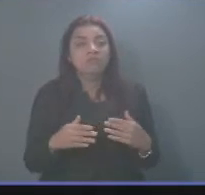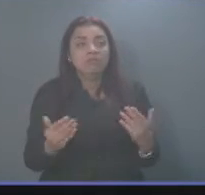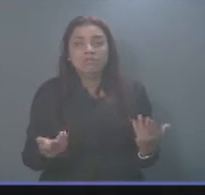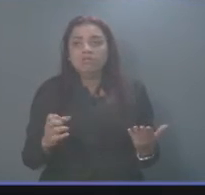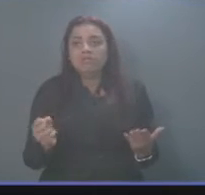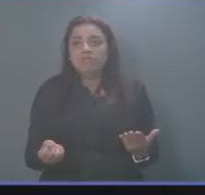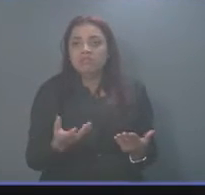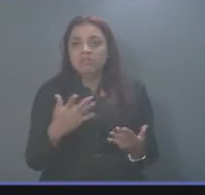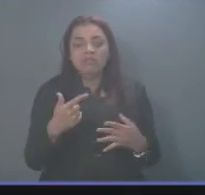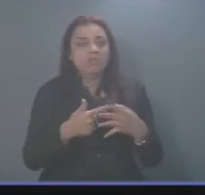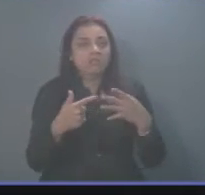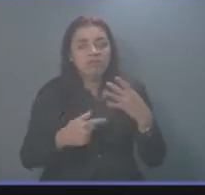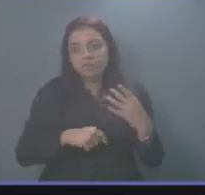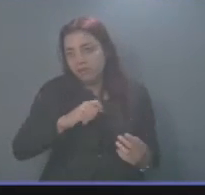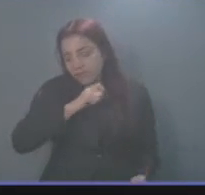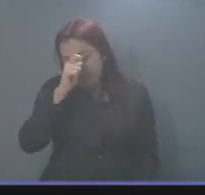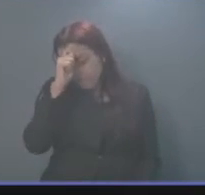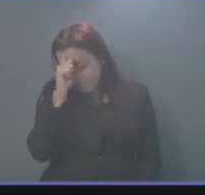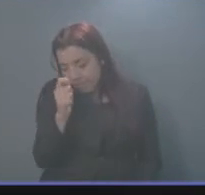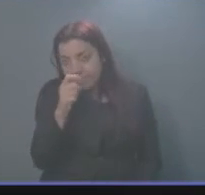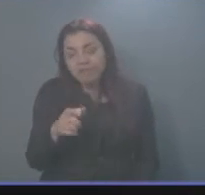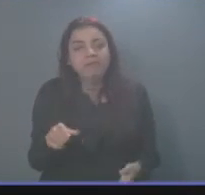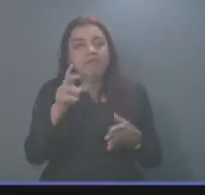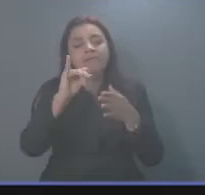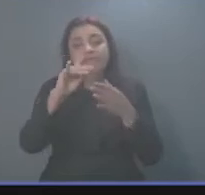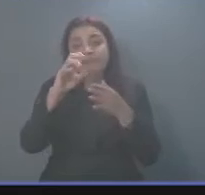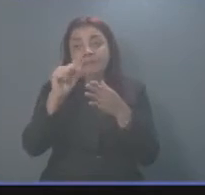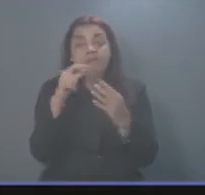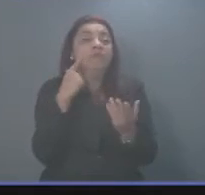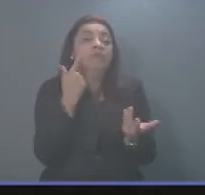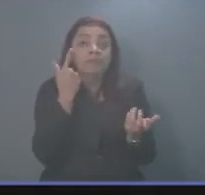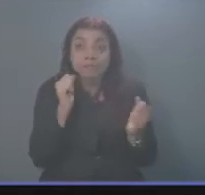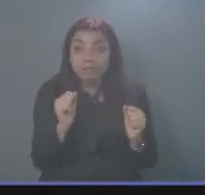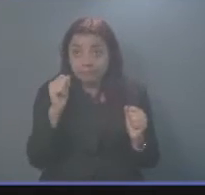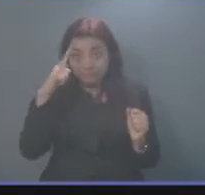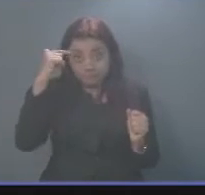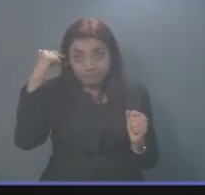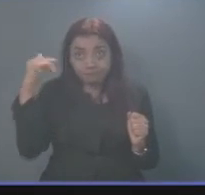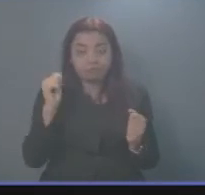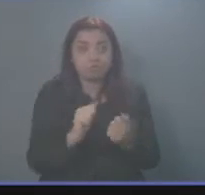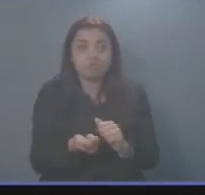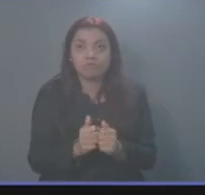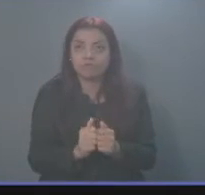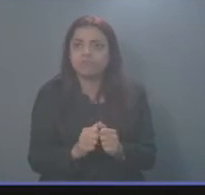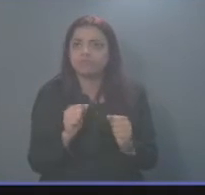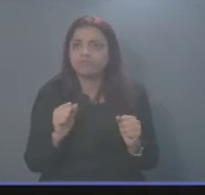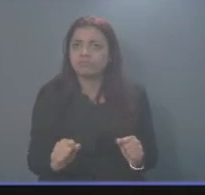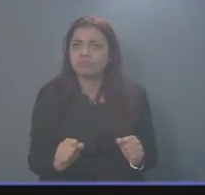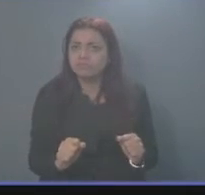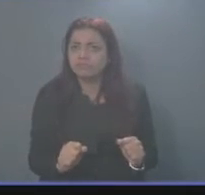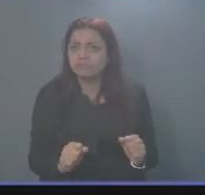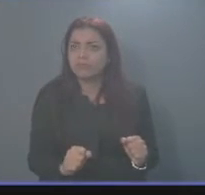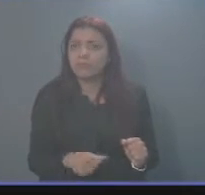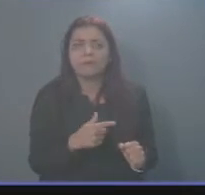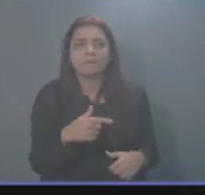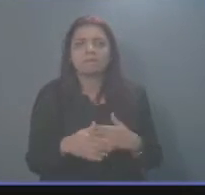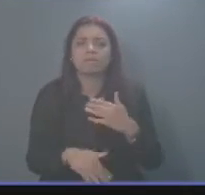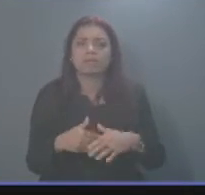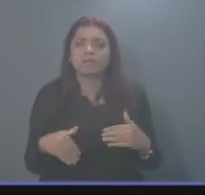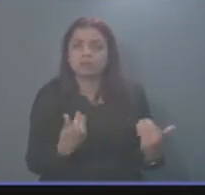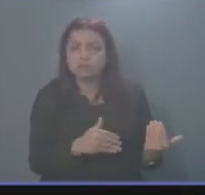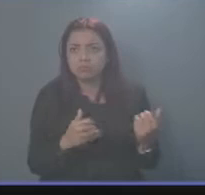nosotros le damos un reconocimiento para que el INDES pueda ejercer una política de deporte y los pueda dotar de